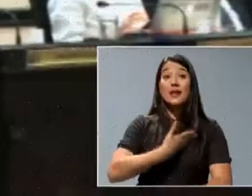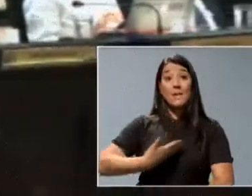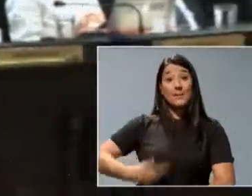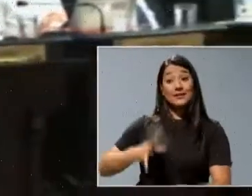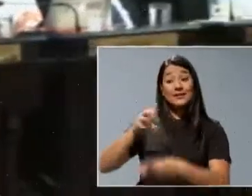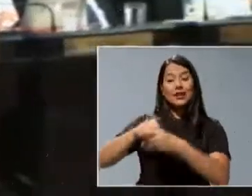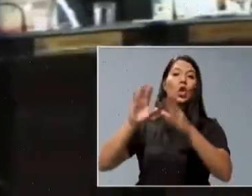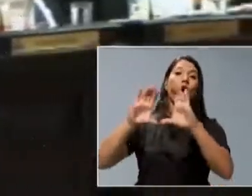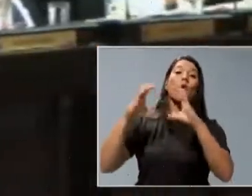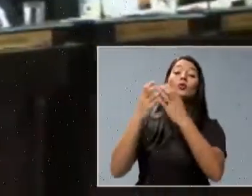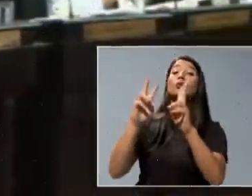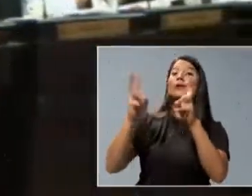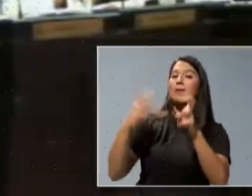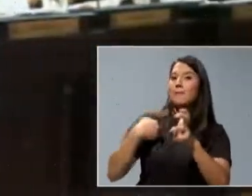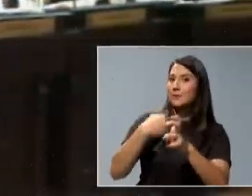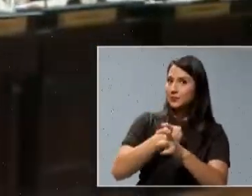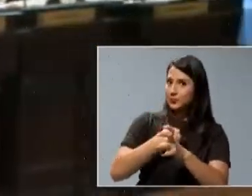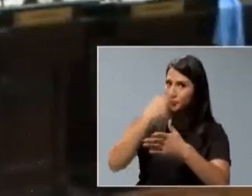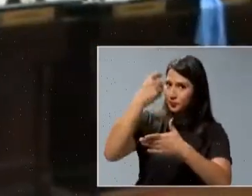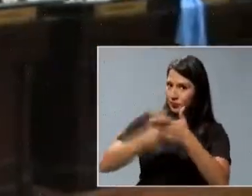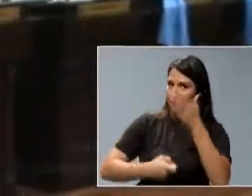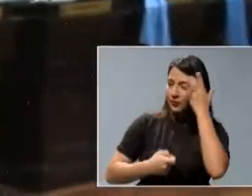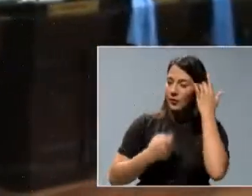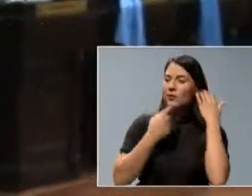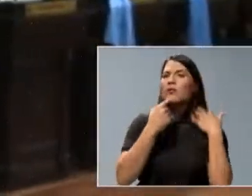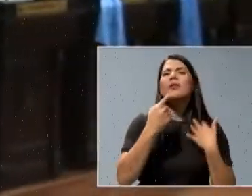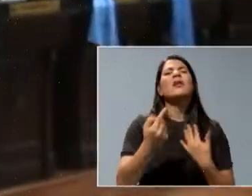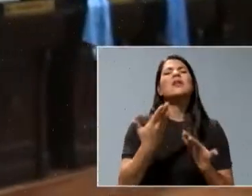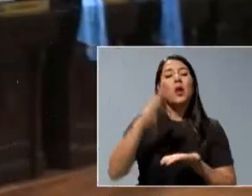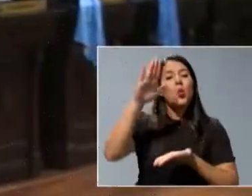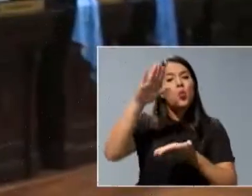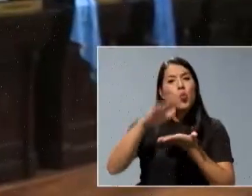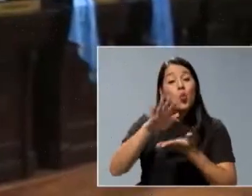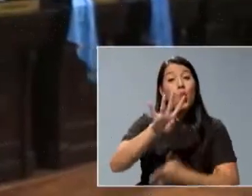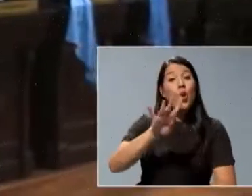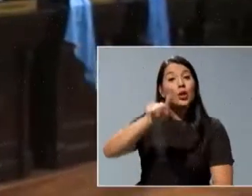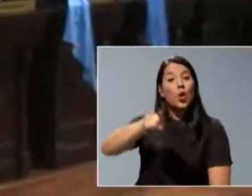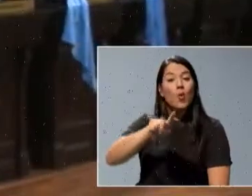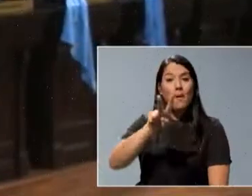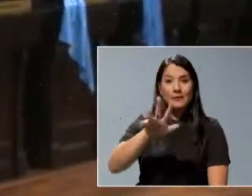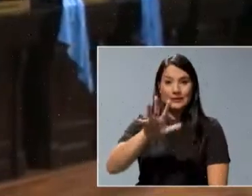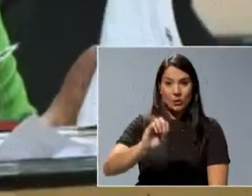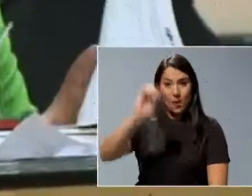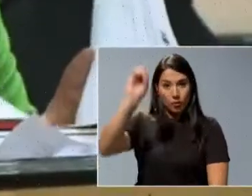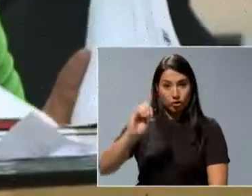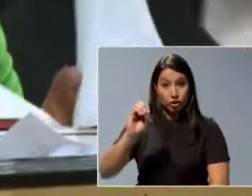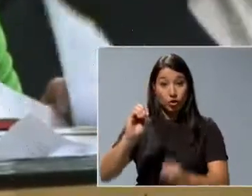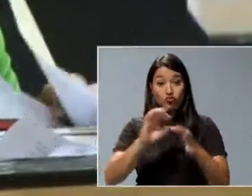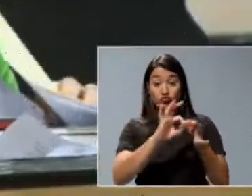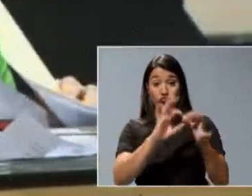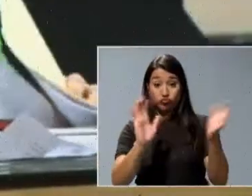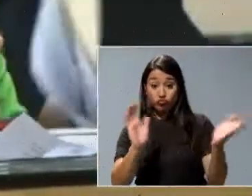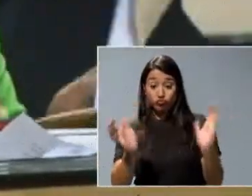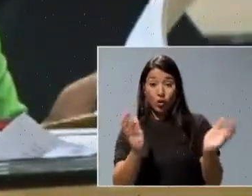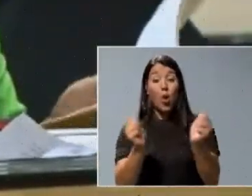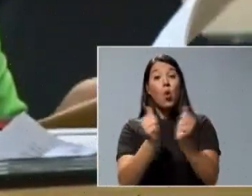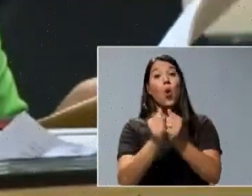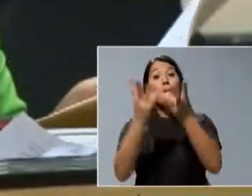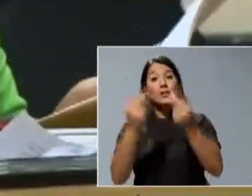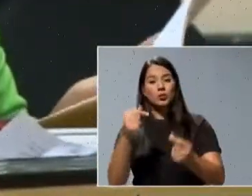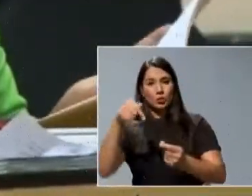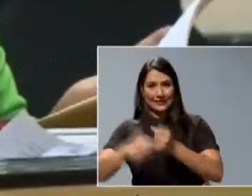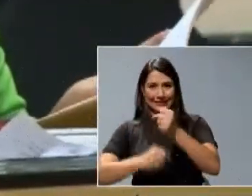Asuntos Hacendarios, Ana Lucía Delgado, hay un decrecimiento de 4,25% con respecto al presupuesto que está vigente este año,